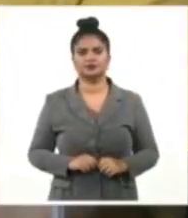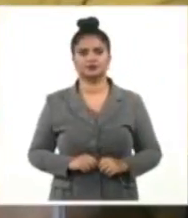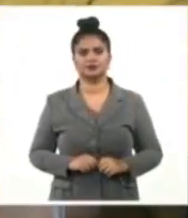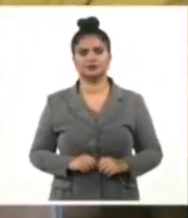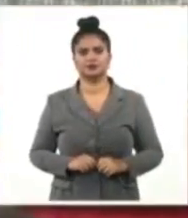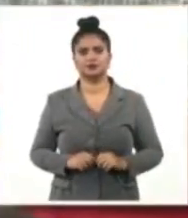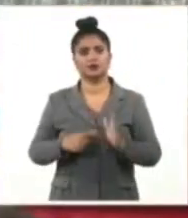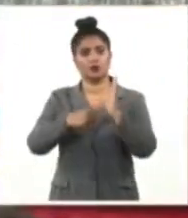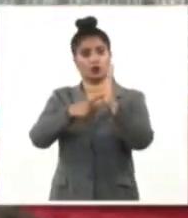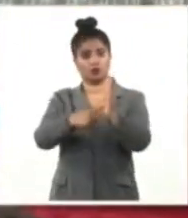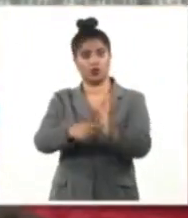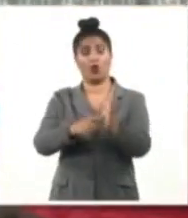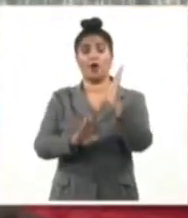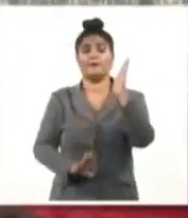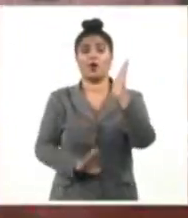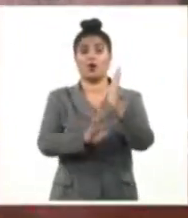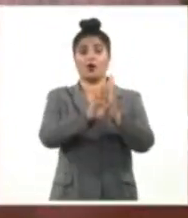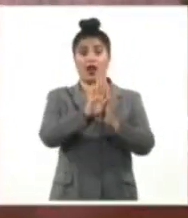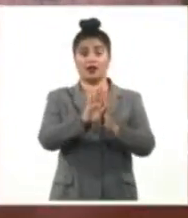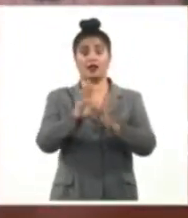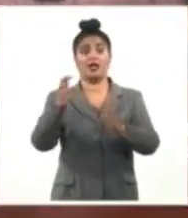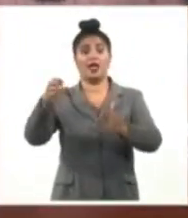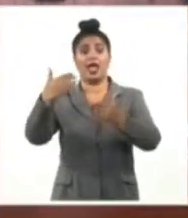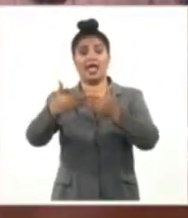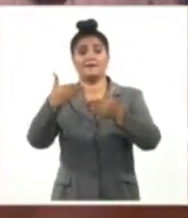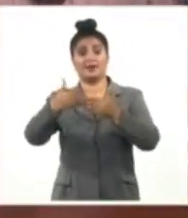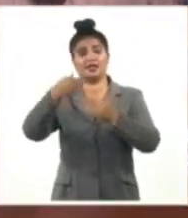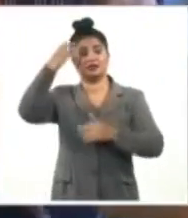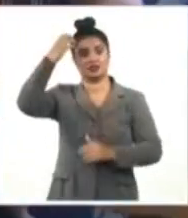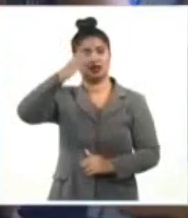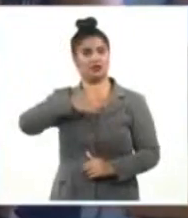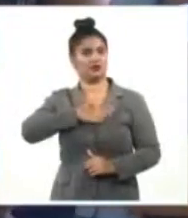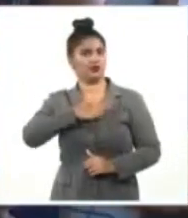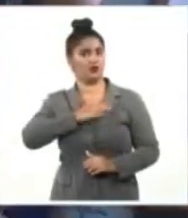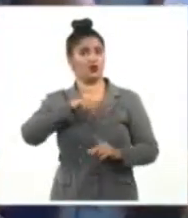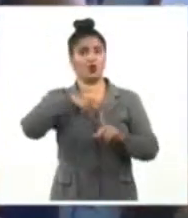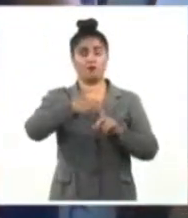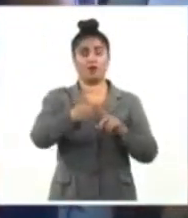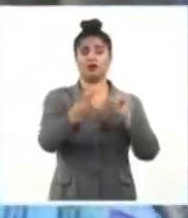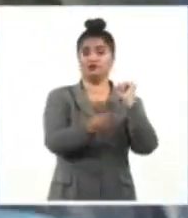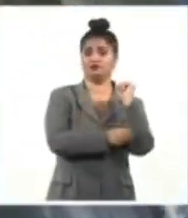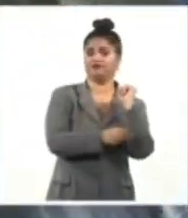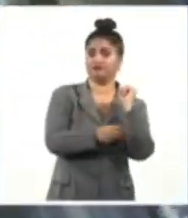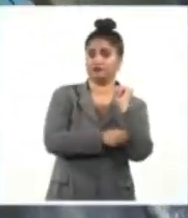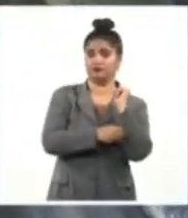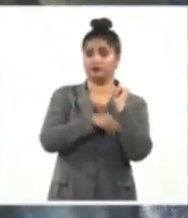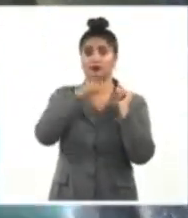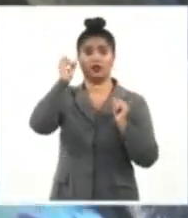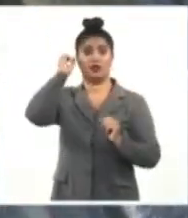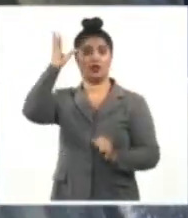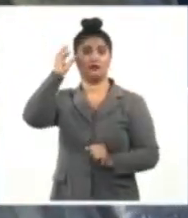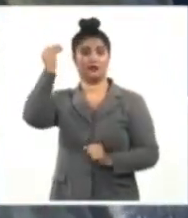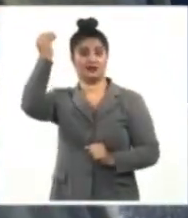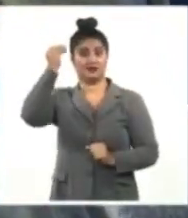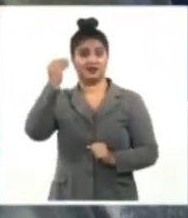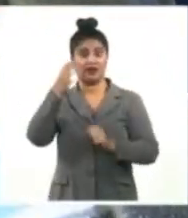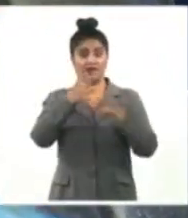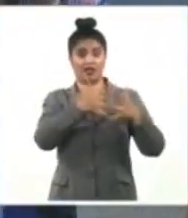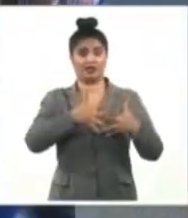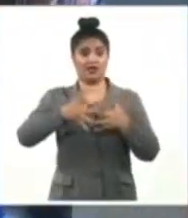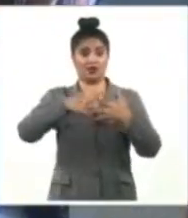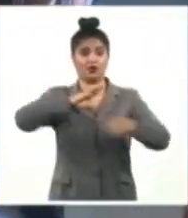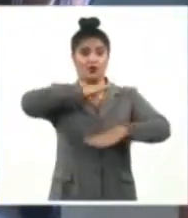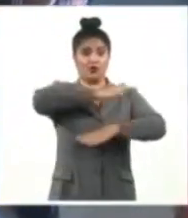estatal socialista, potenciar el encadenamiento productivo e impulsar la resistencia creativa a partir del recrudecimiento del bloqueo económico